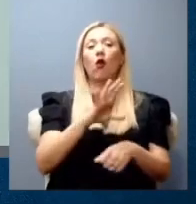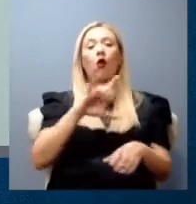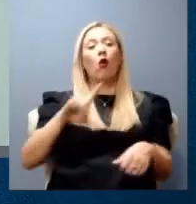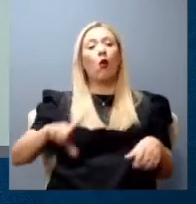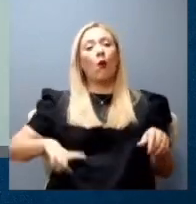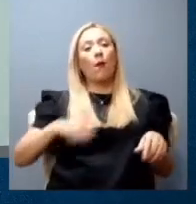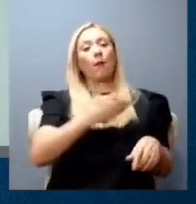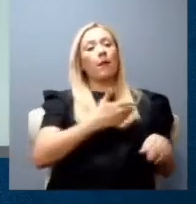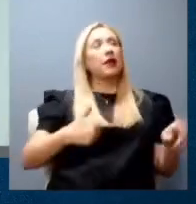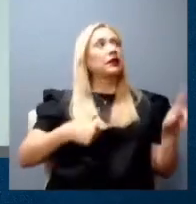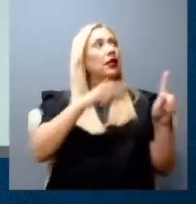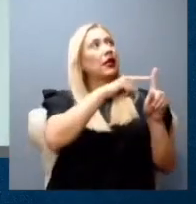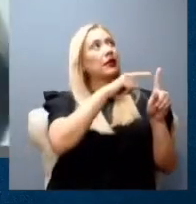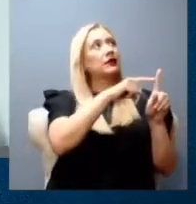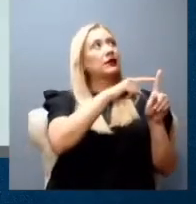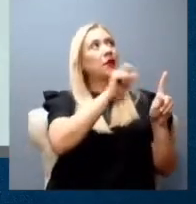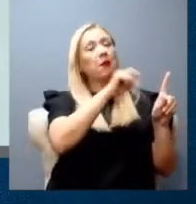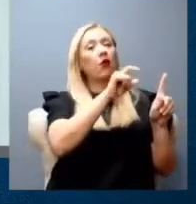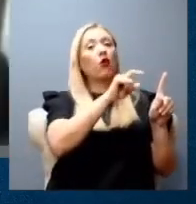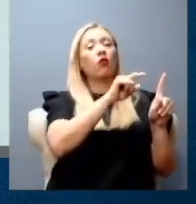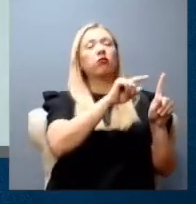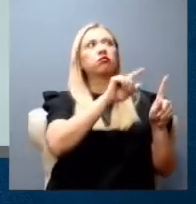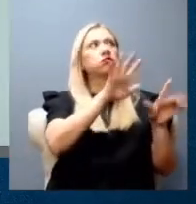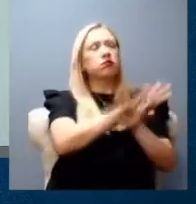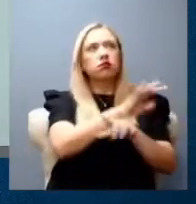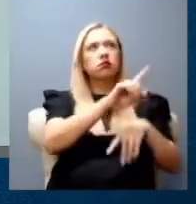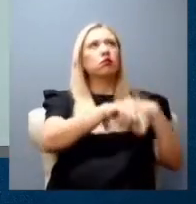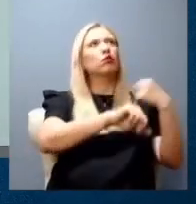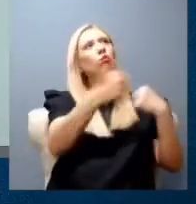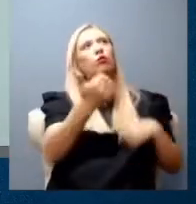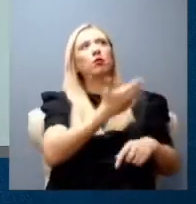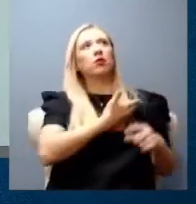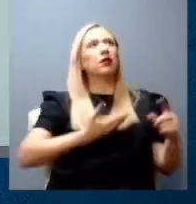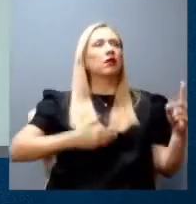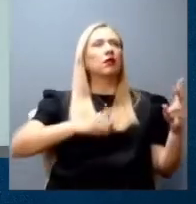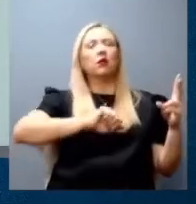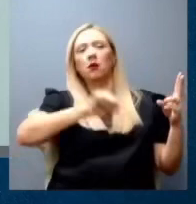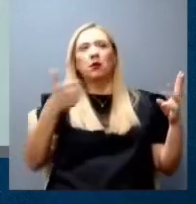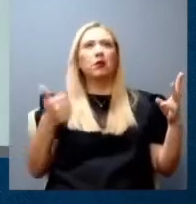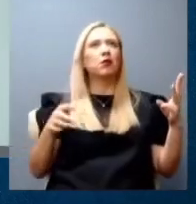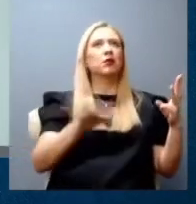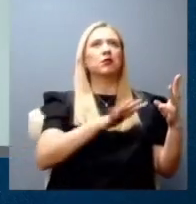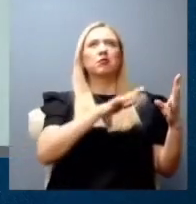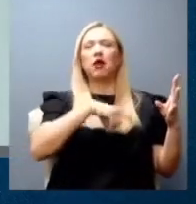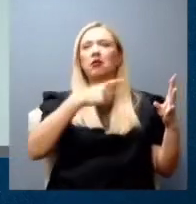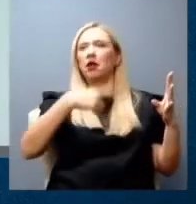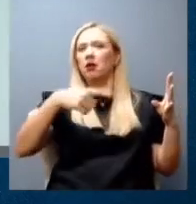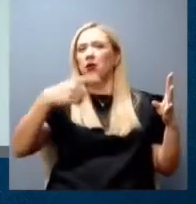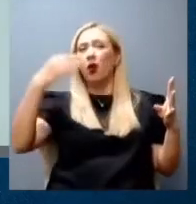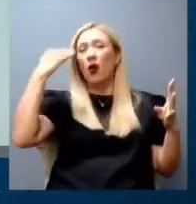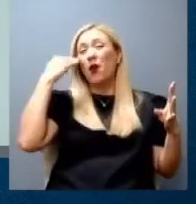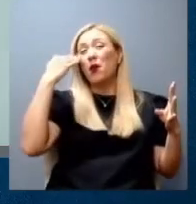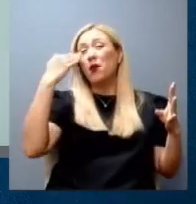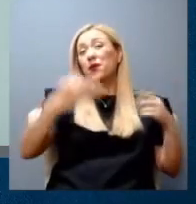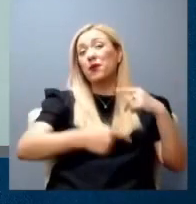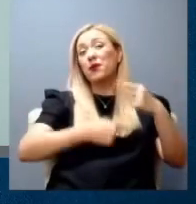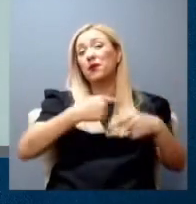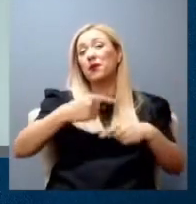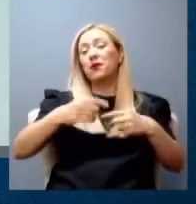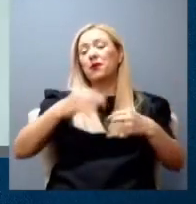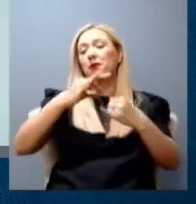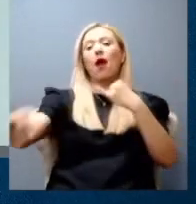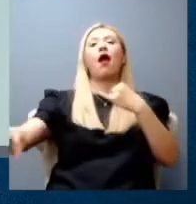gubernamental que corresponda, sino son procesos que son de larga data. Entonces es importante volver a situar a las